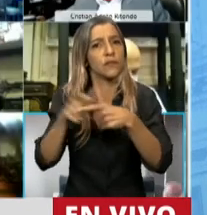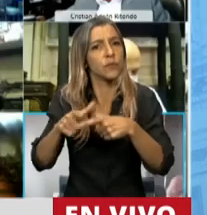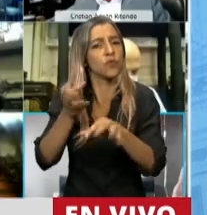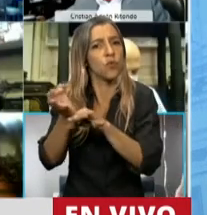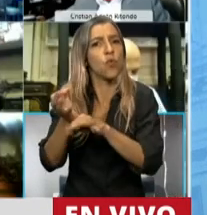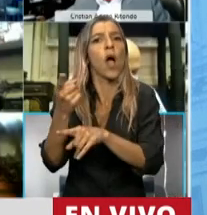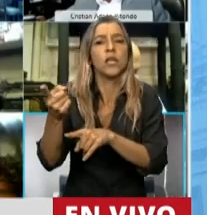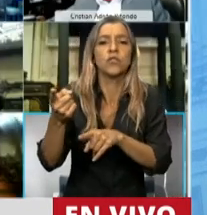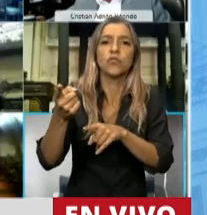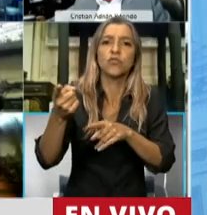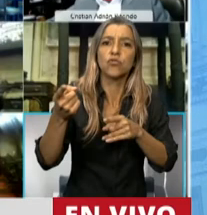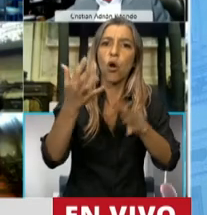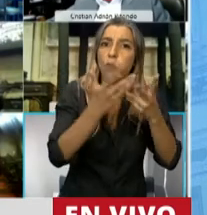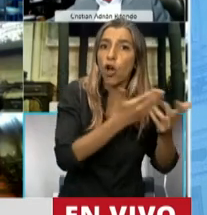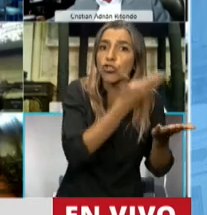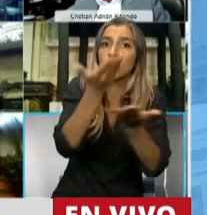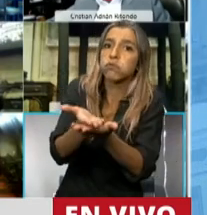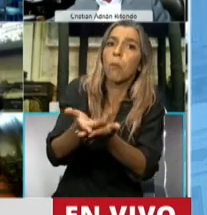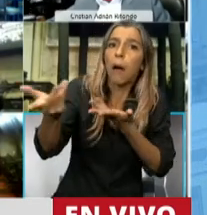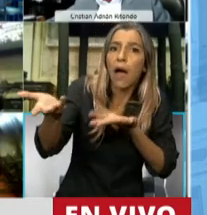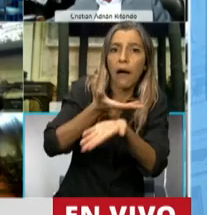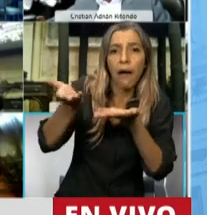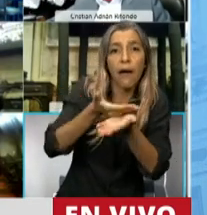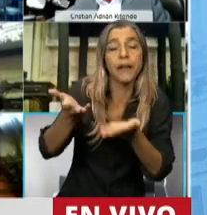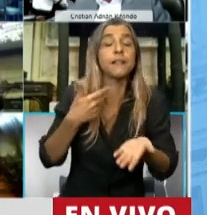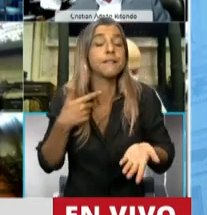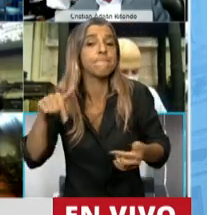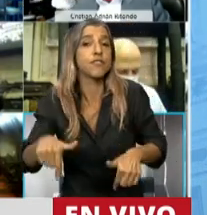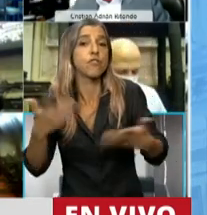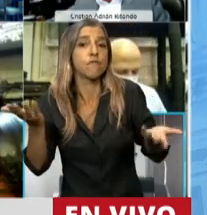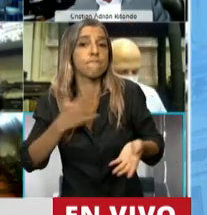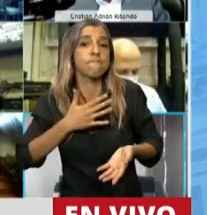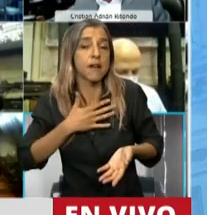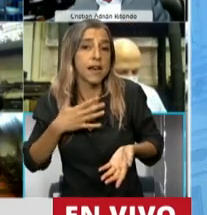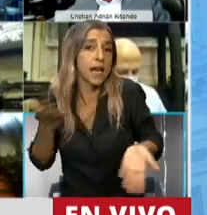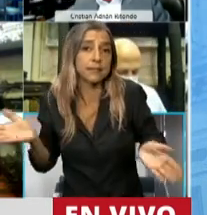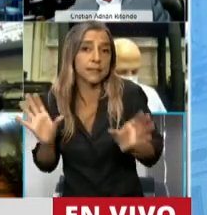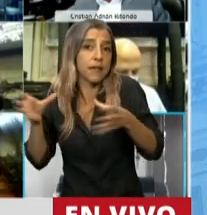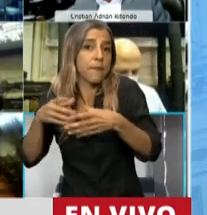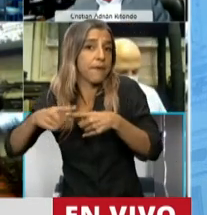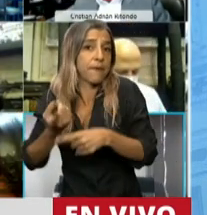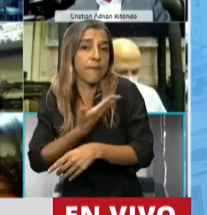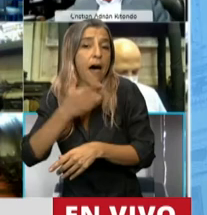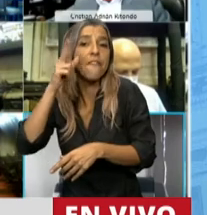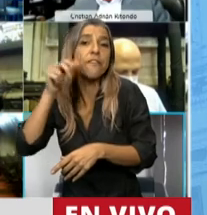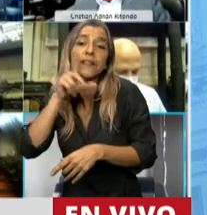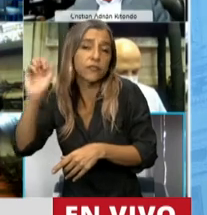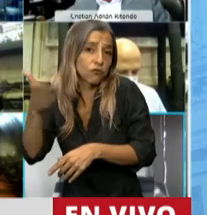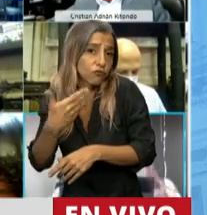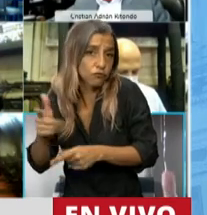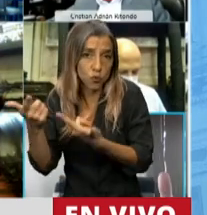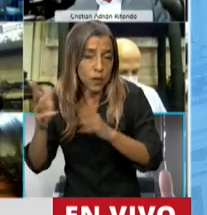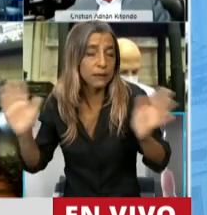proyecto. Por eso lamento hoy la ausencia de diputados del Frente de Todos. Ya para cerrar, presidente, nos parece que se puede